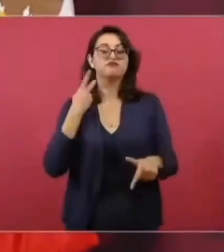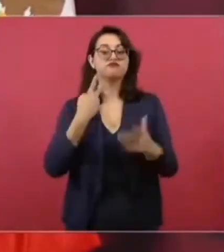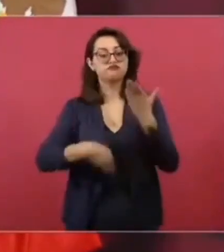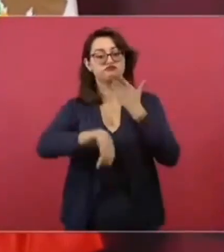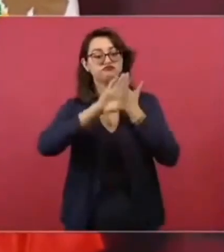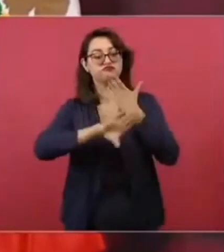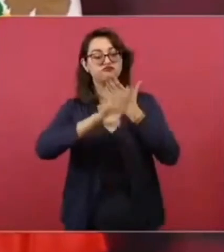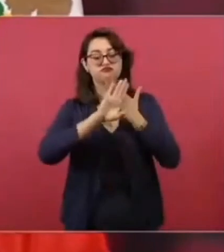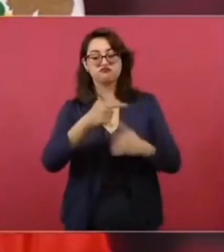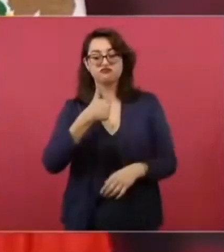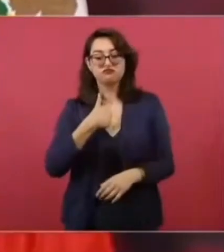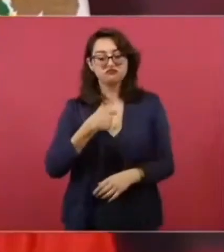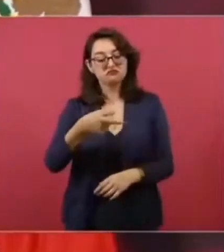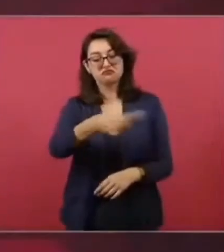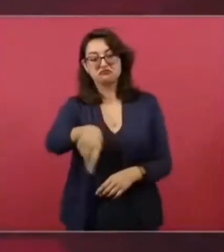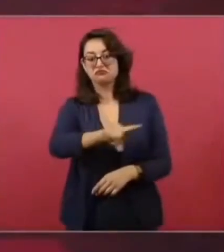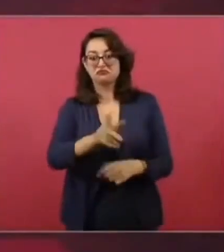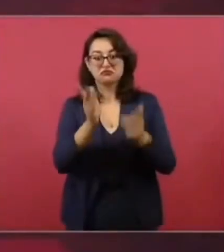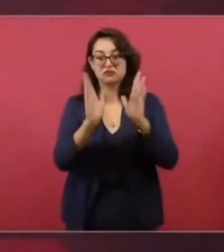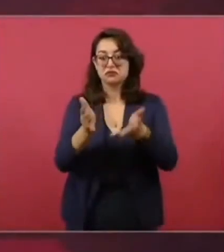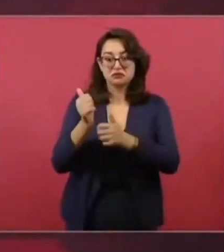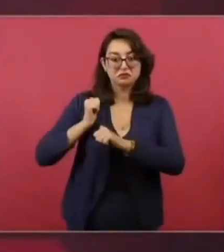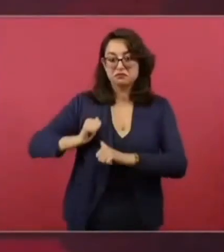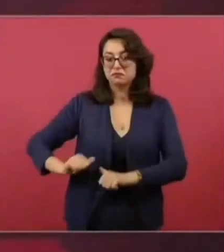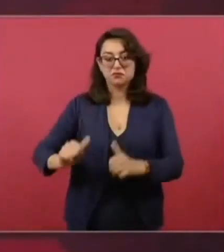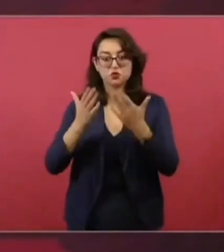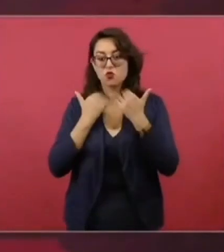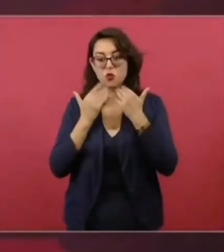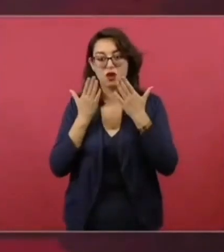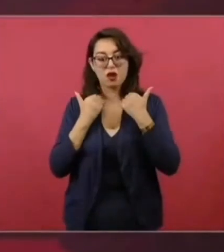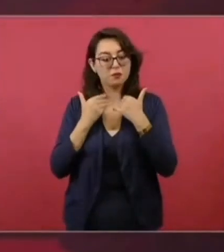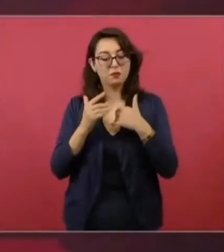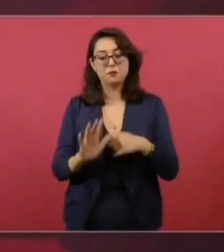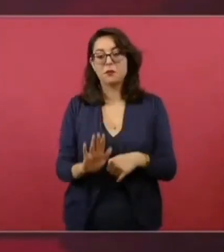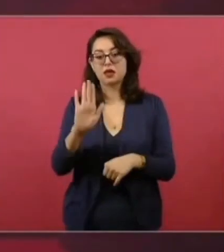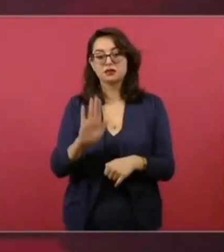ya dejaron de existir